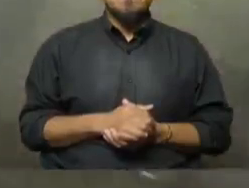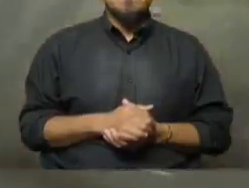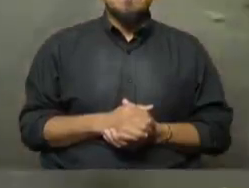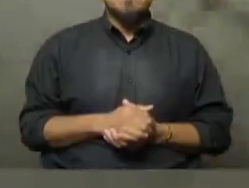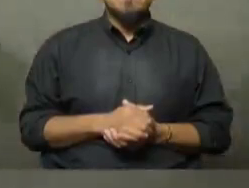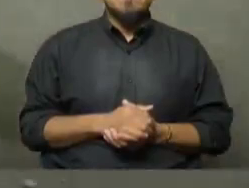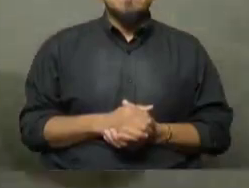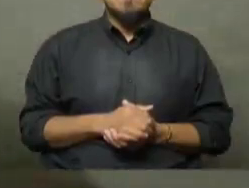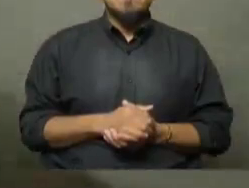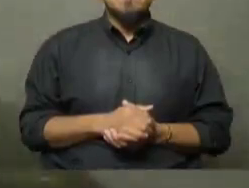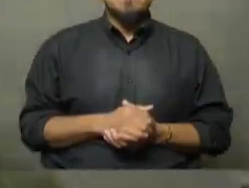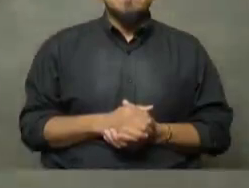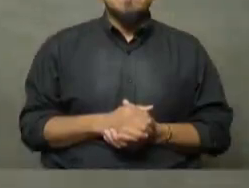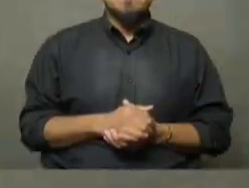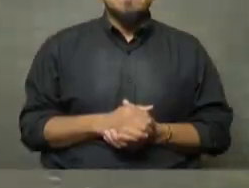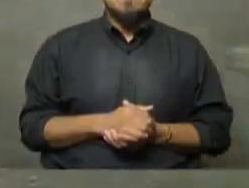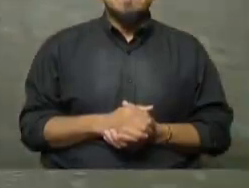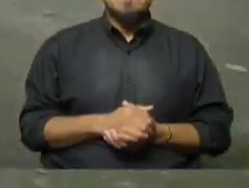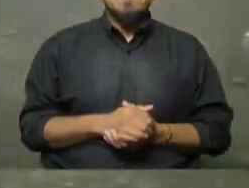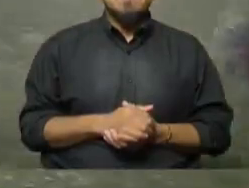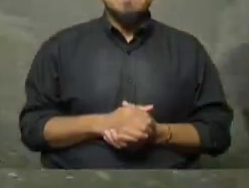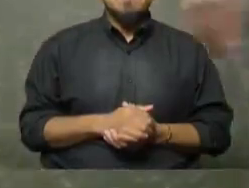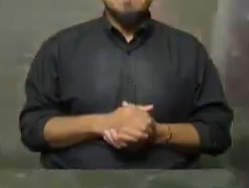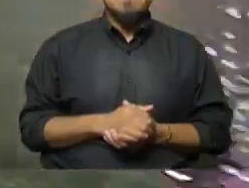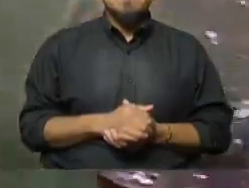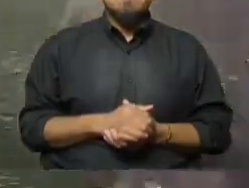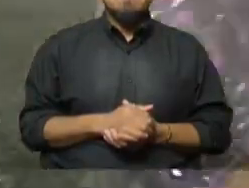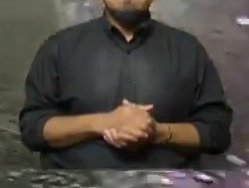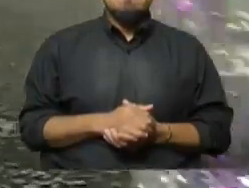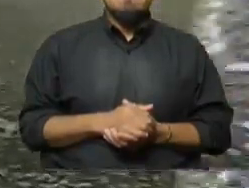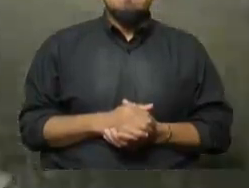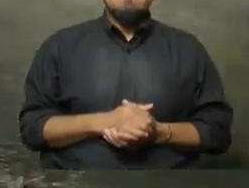pero mucha gente. Aquí ya cambiamos de